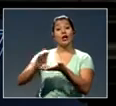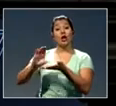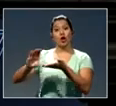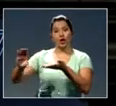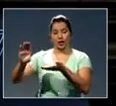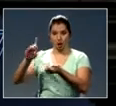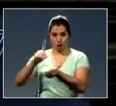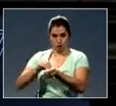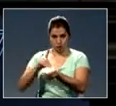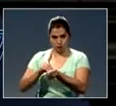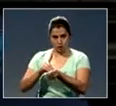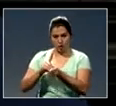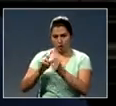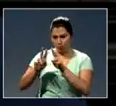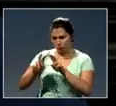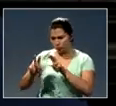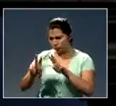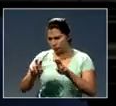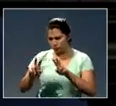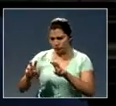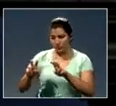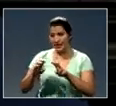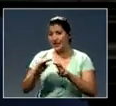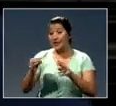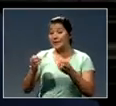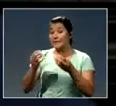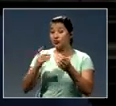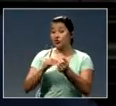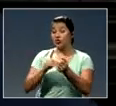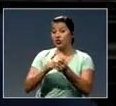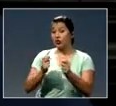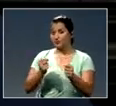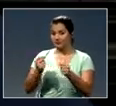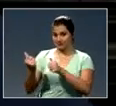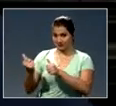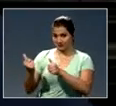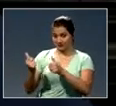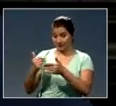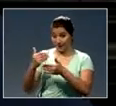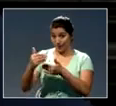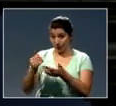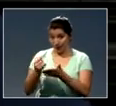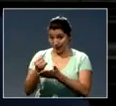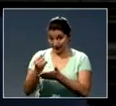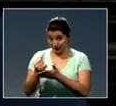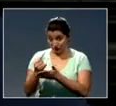de ellos fueron excluidos después de ese estudio. Y sale